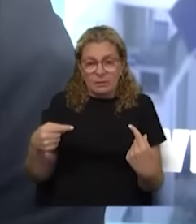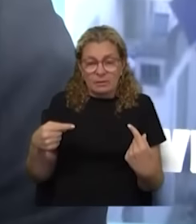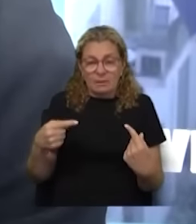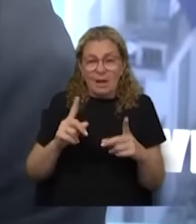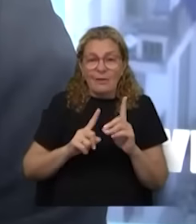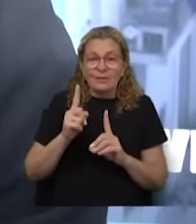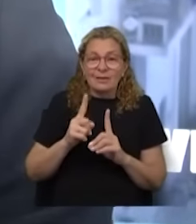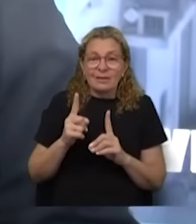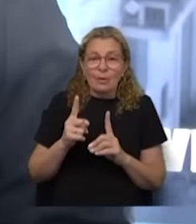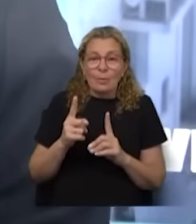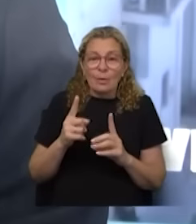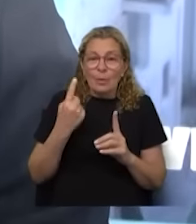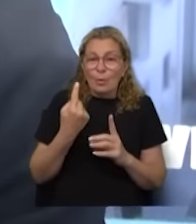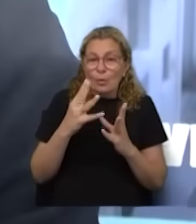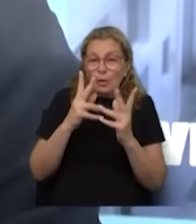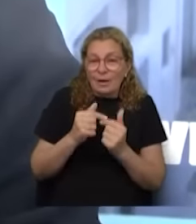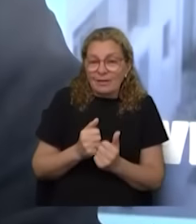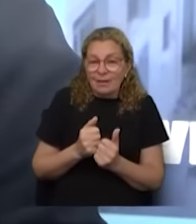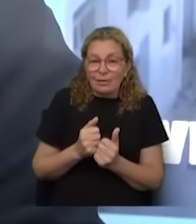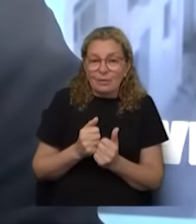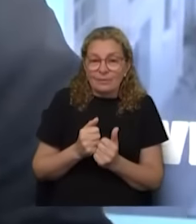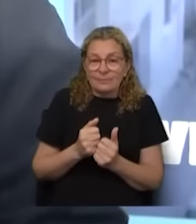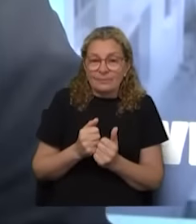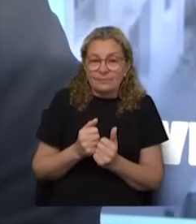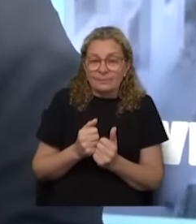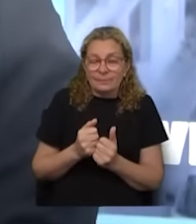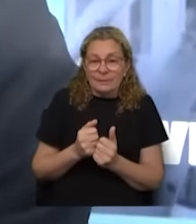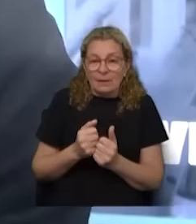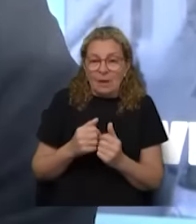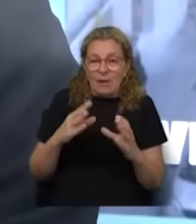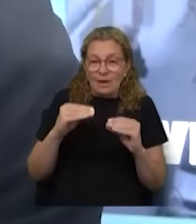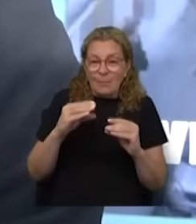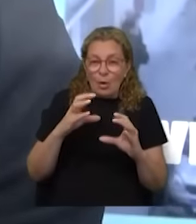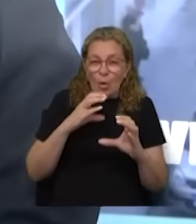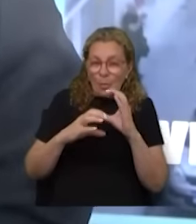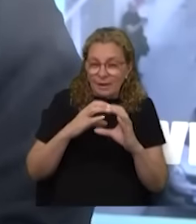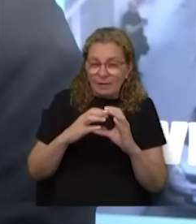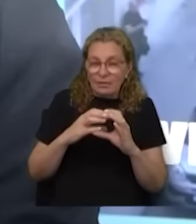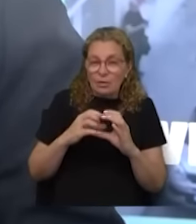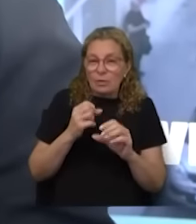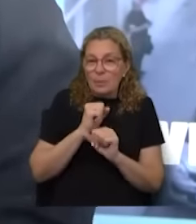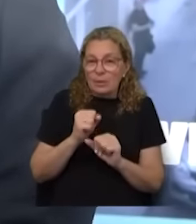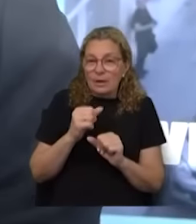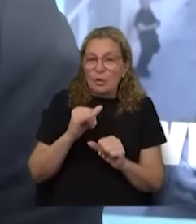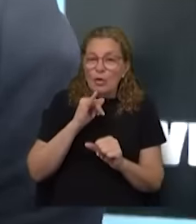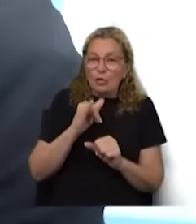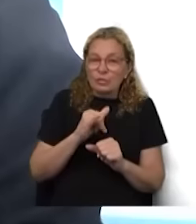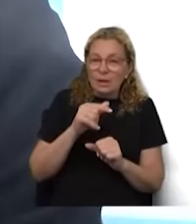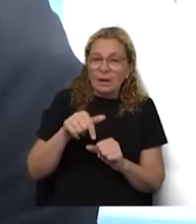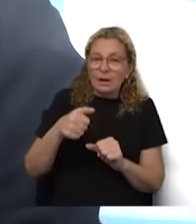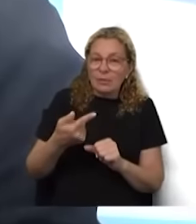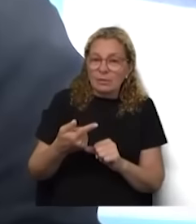veces hay una una organización eh sobre todo en términos comunicacionales de poder transm permitir a las